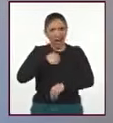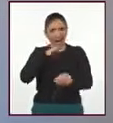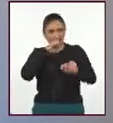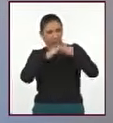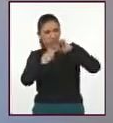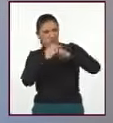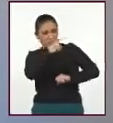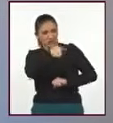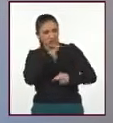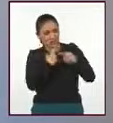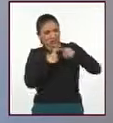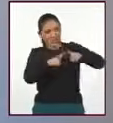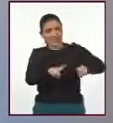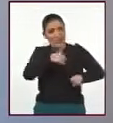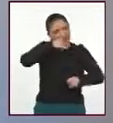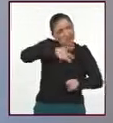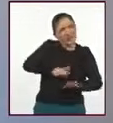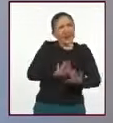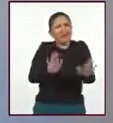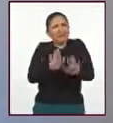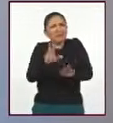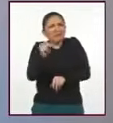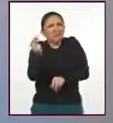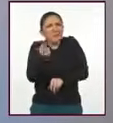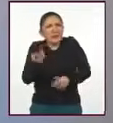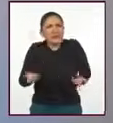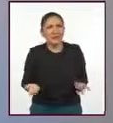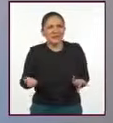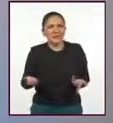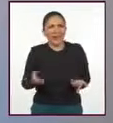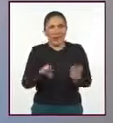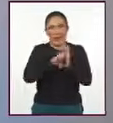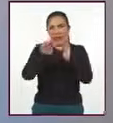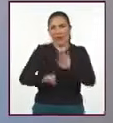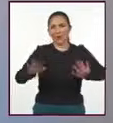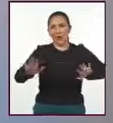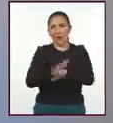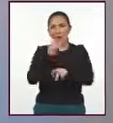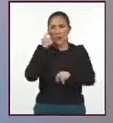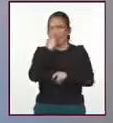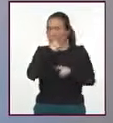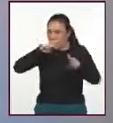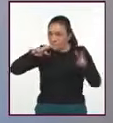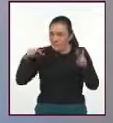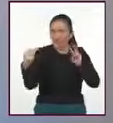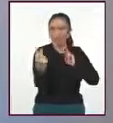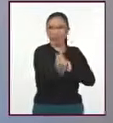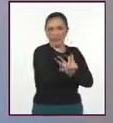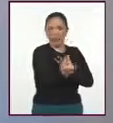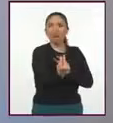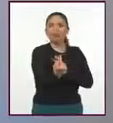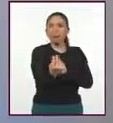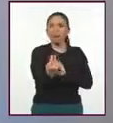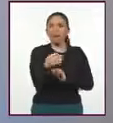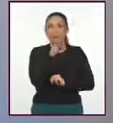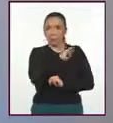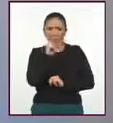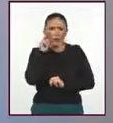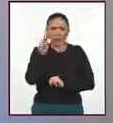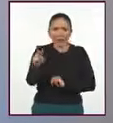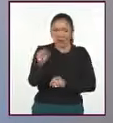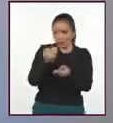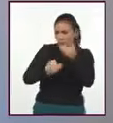distintos. Si incluso ya lo tratamos de ligar con otro tipo de perspectivas sociales y de la vida, pues realmente todos somos